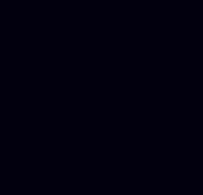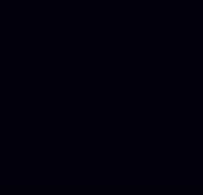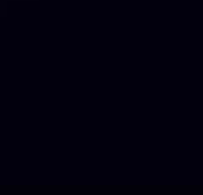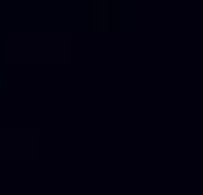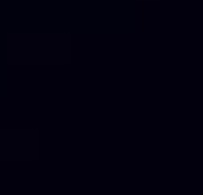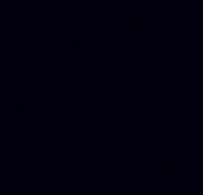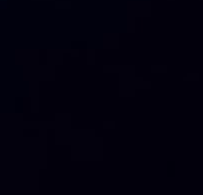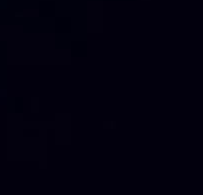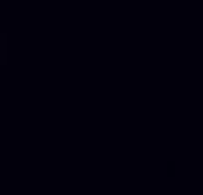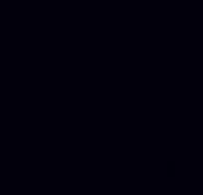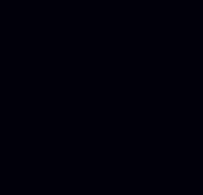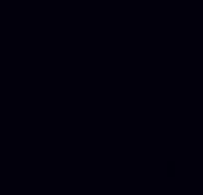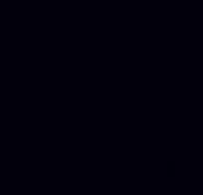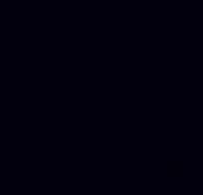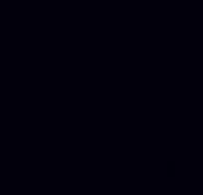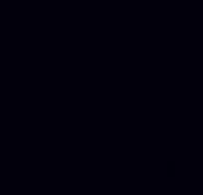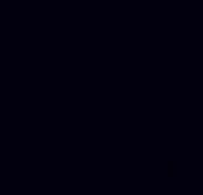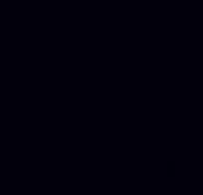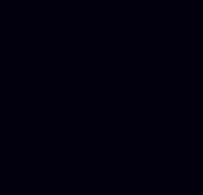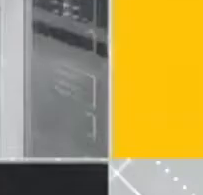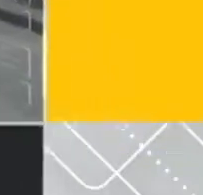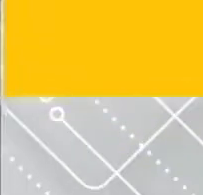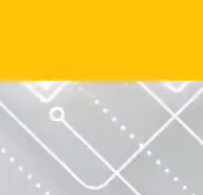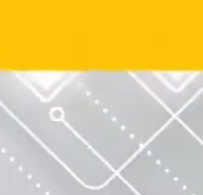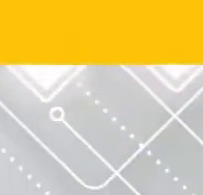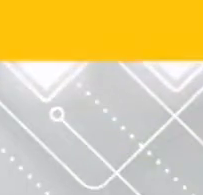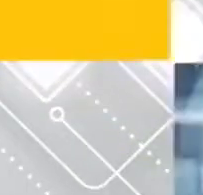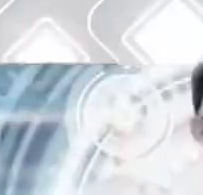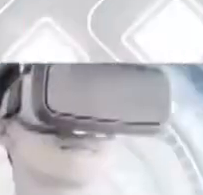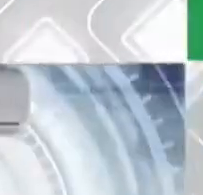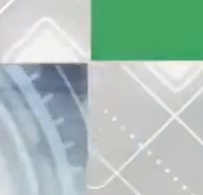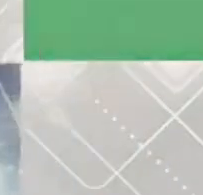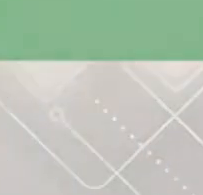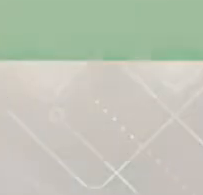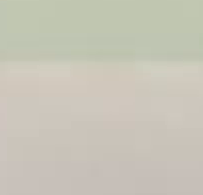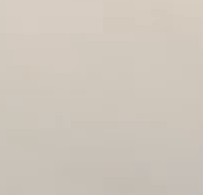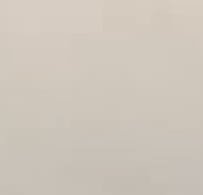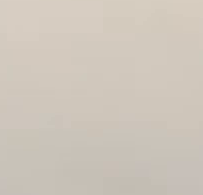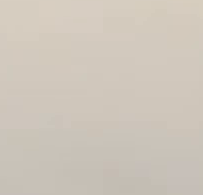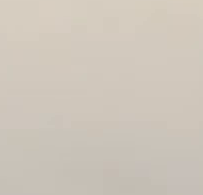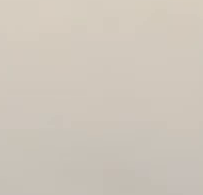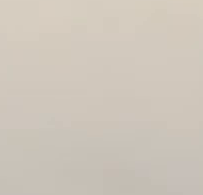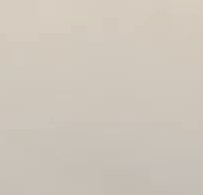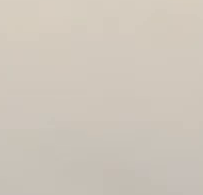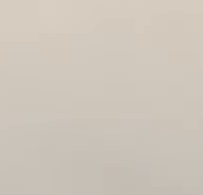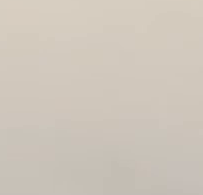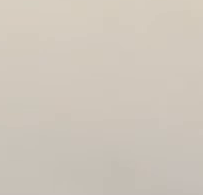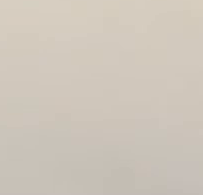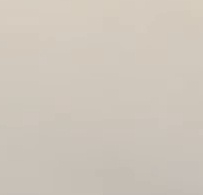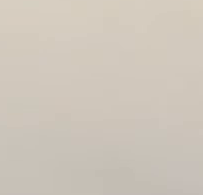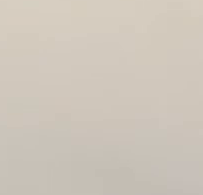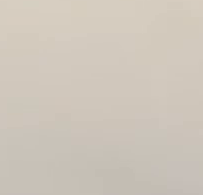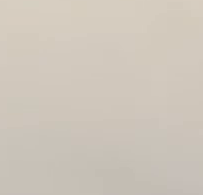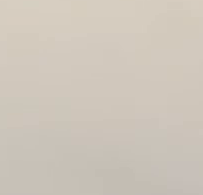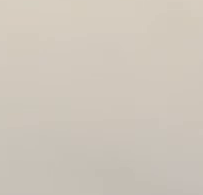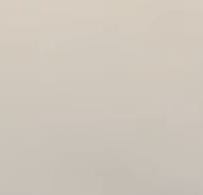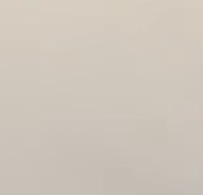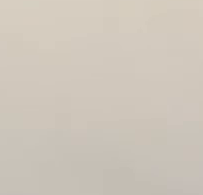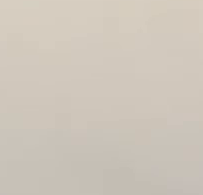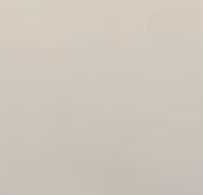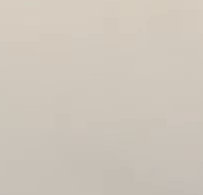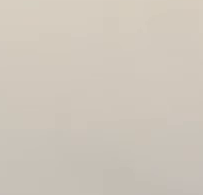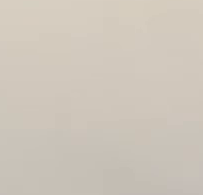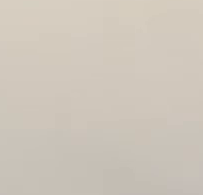13. Costa Rica Televisión. Te invito para que nos acompañes esta semana en Código 13. Vamos a tener